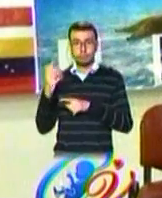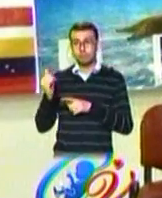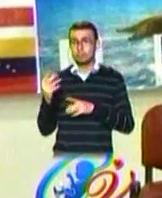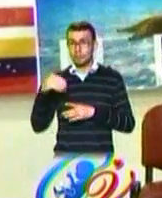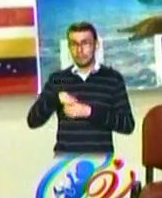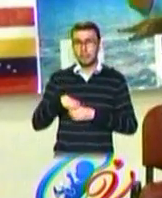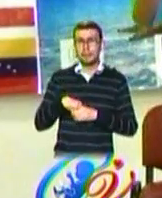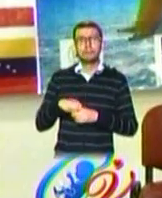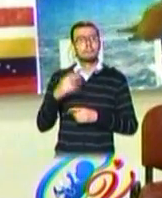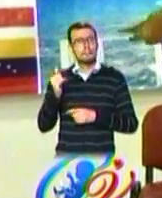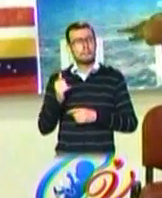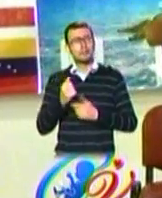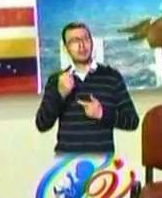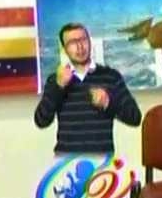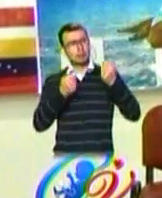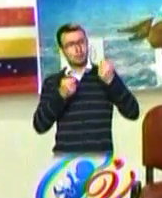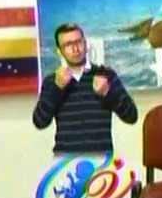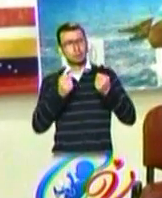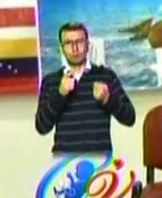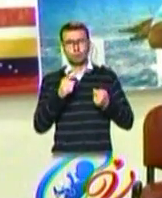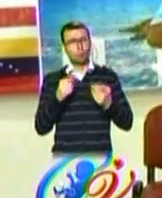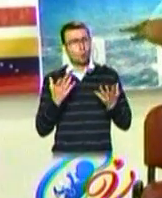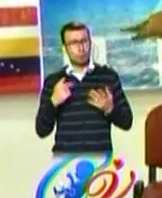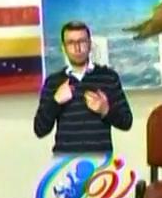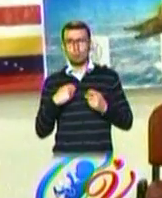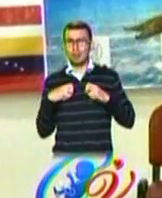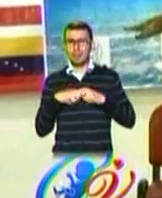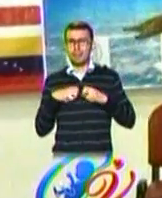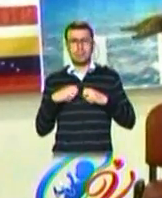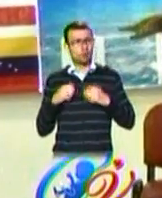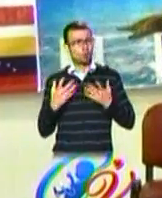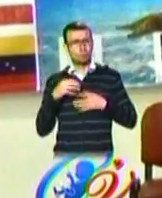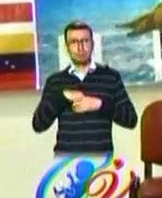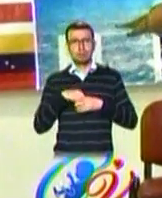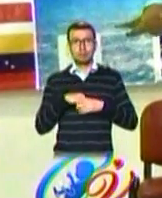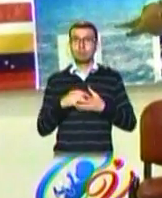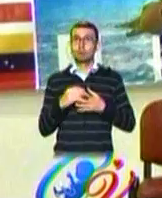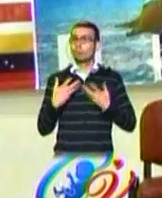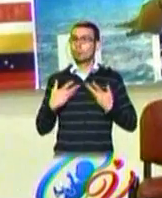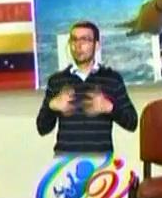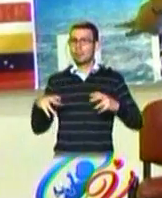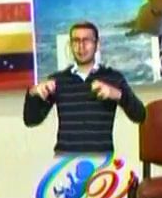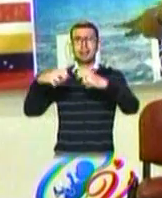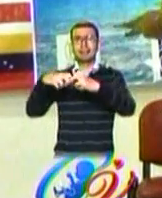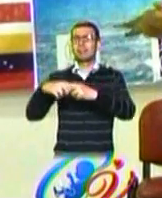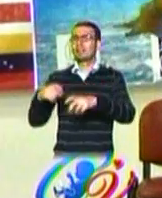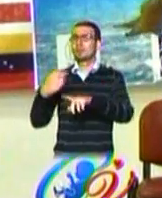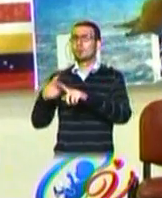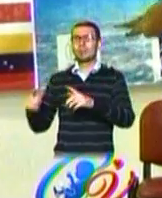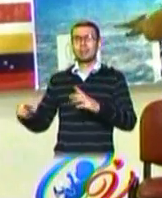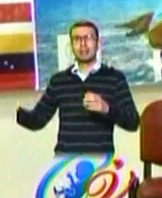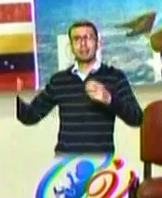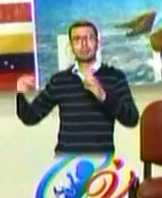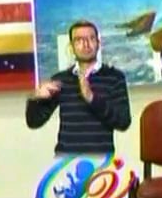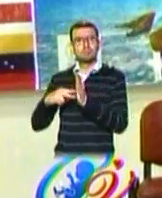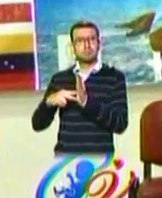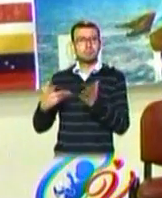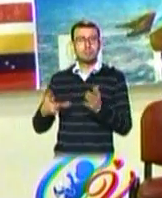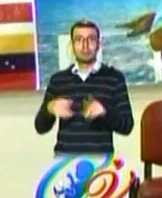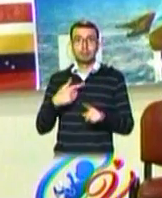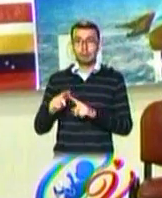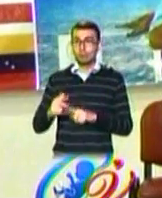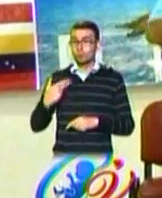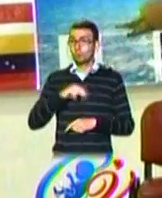cual miden nuestra energía, llámese eléctrica o como se quiera llamar, porque cuando nosotros